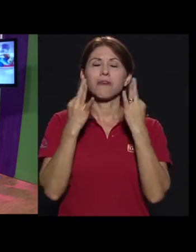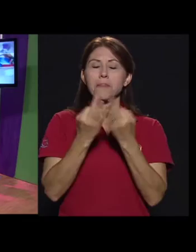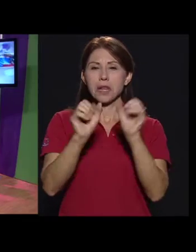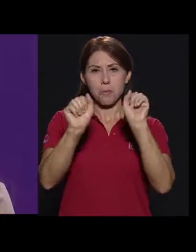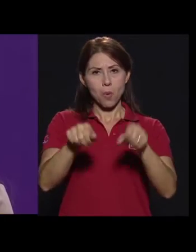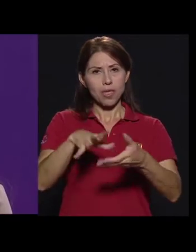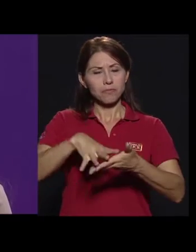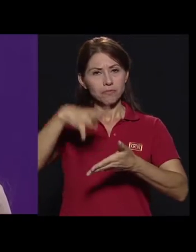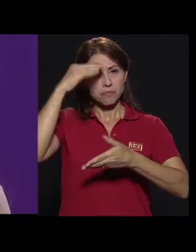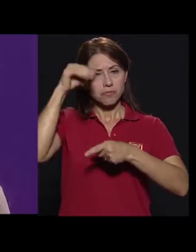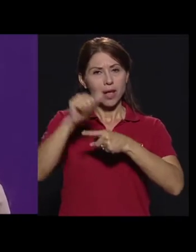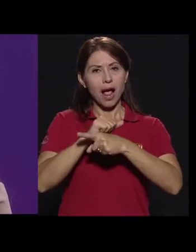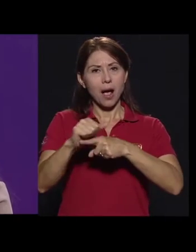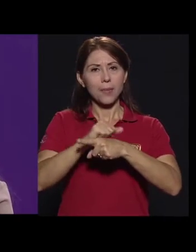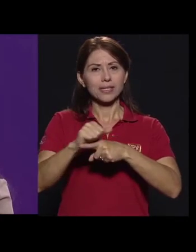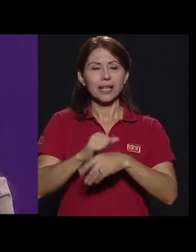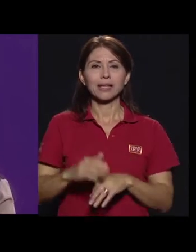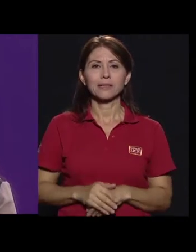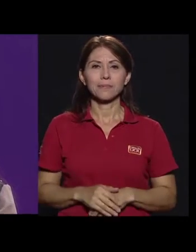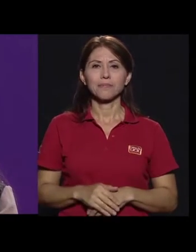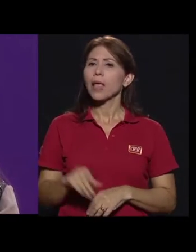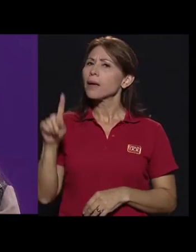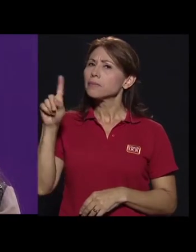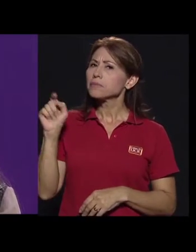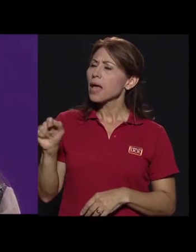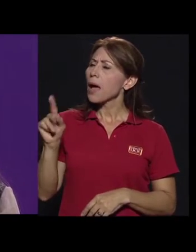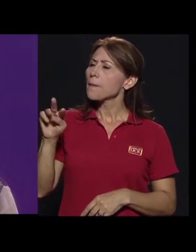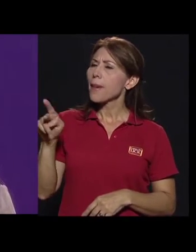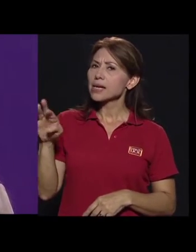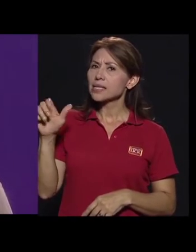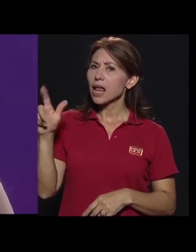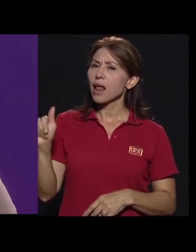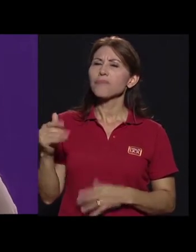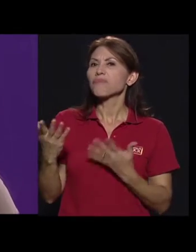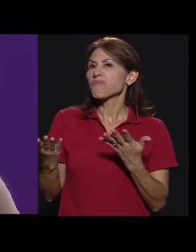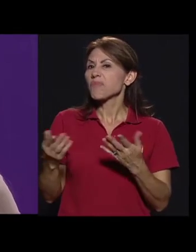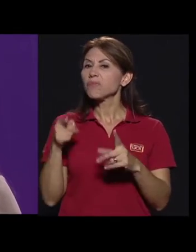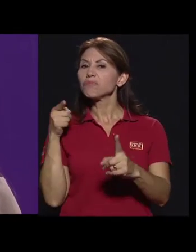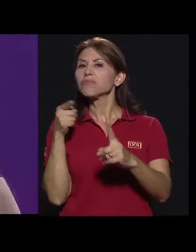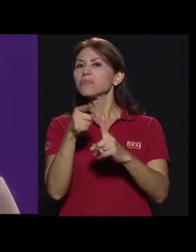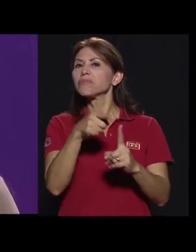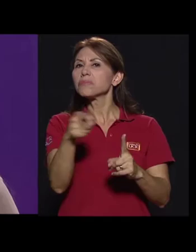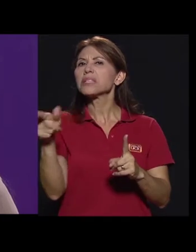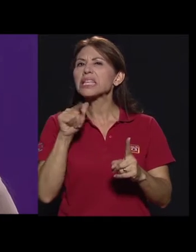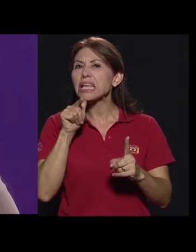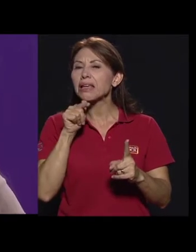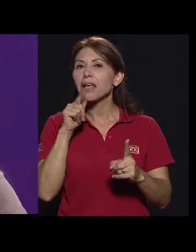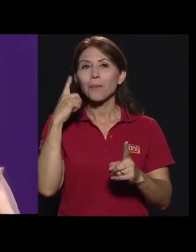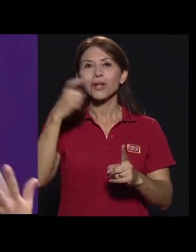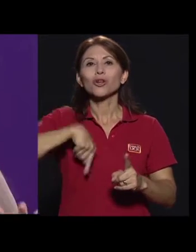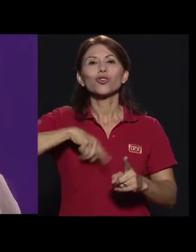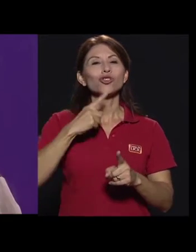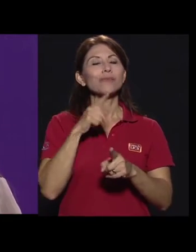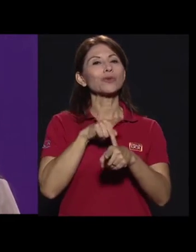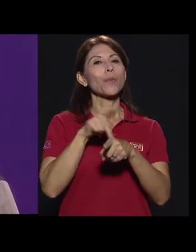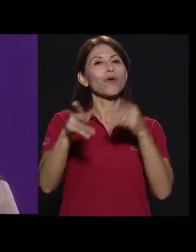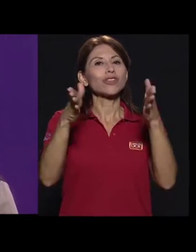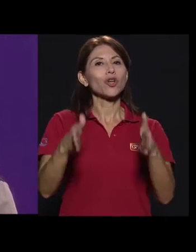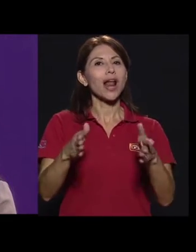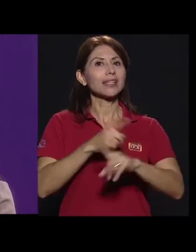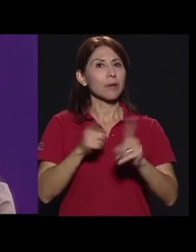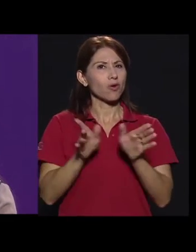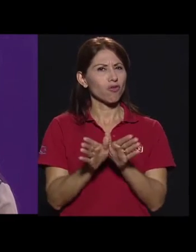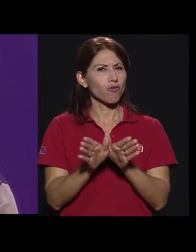Marcela, ¿a quién, cuál público apuntan, verdad? Porque si hablamos de profesionales, de repente es un término muy amplio, verdad.